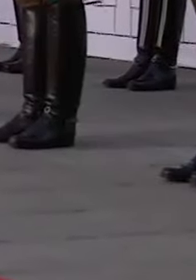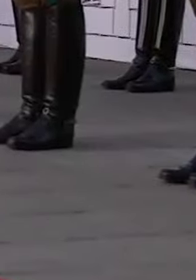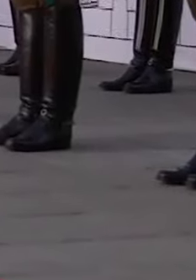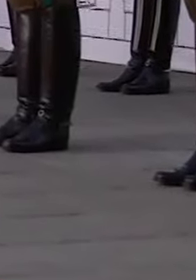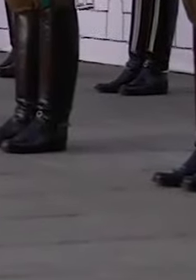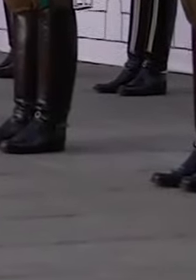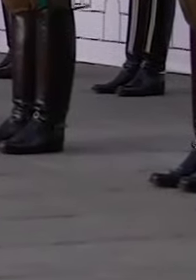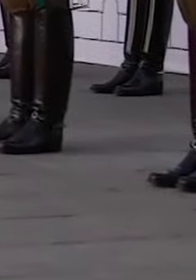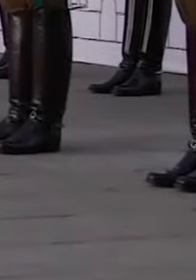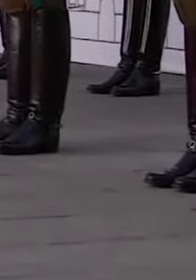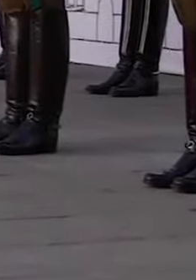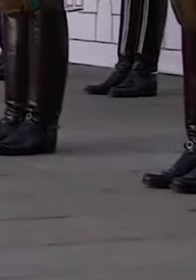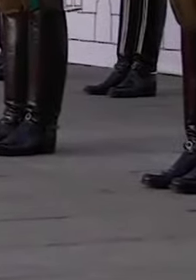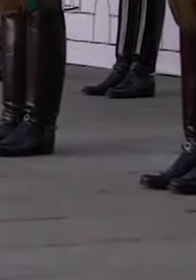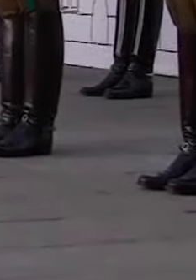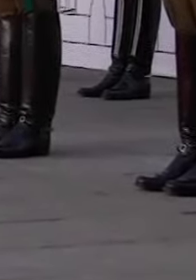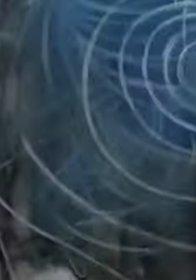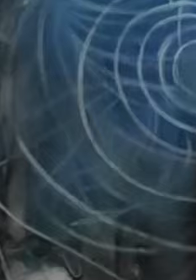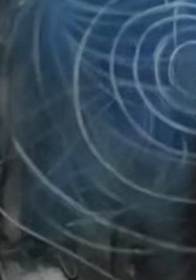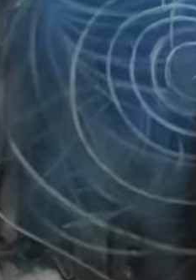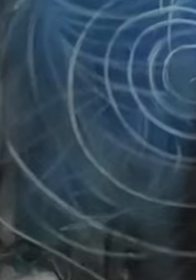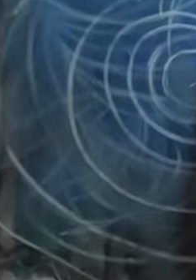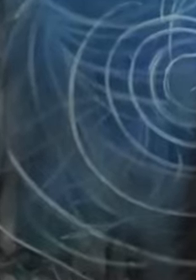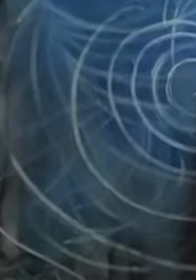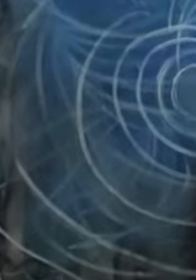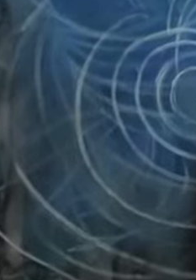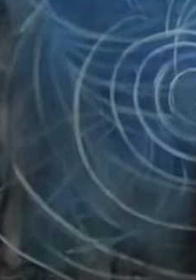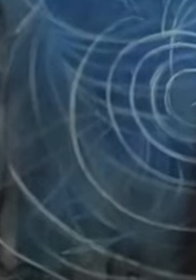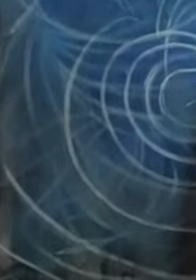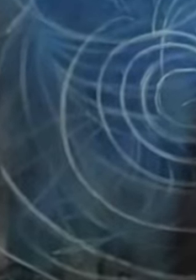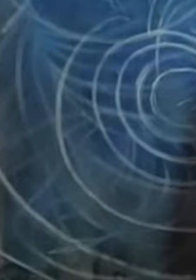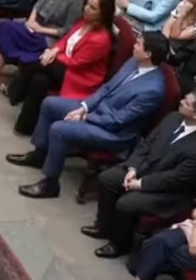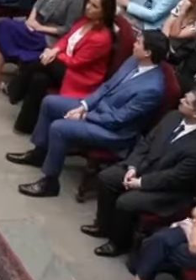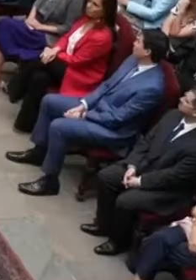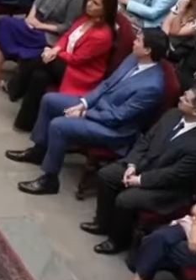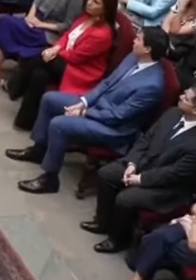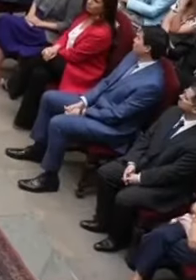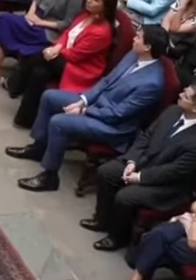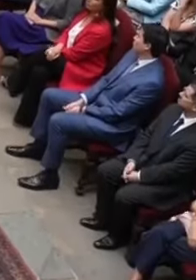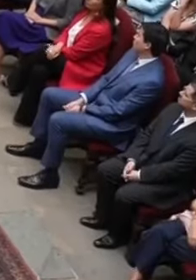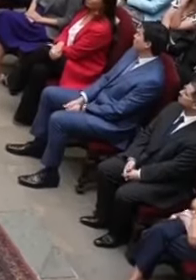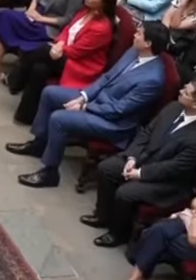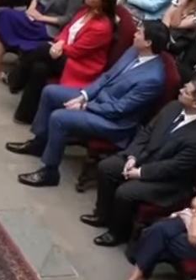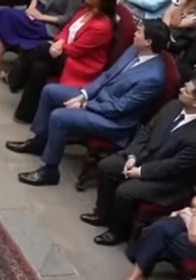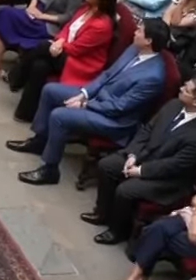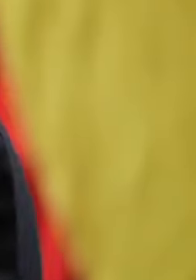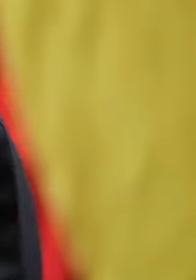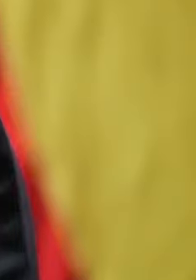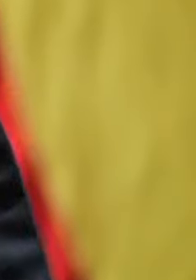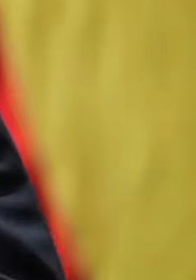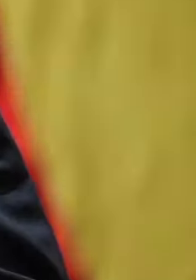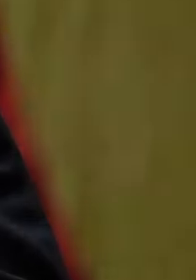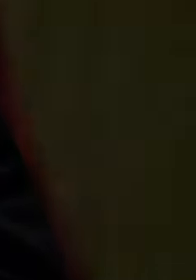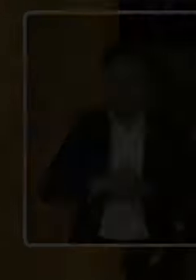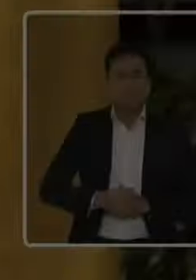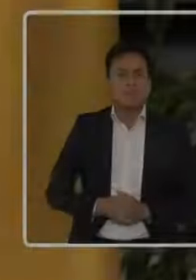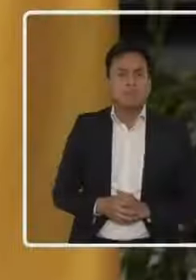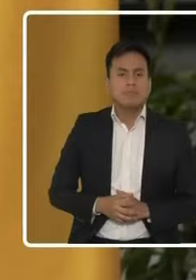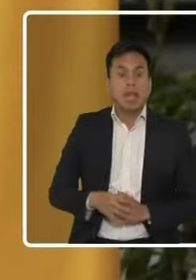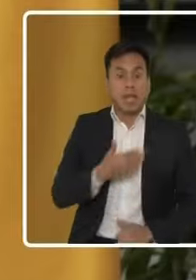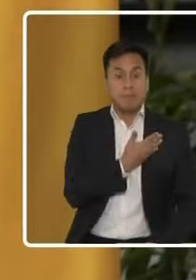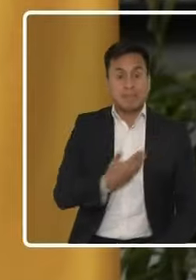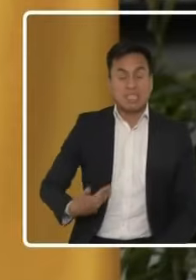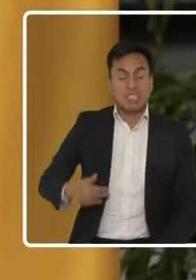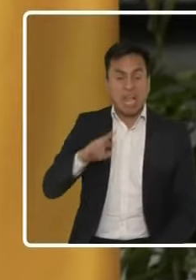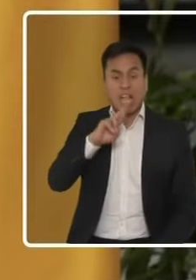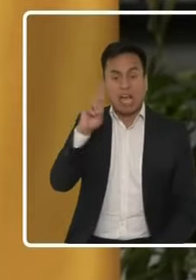Hasta este viernes, en medio de la visita del presidente de España, Pedro Sánchez, el mandatario rompió el silencio. Como